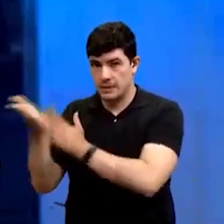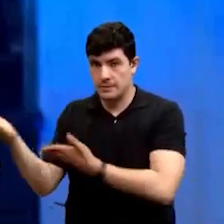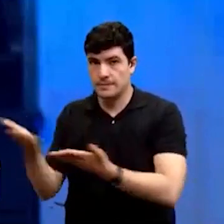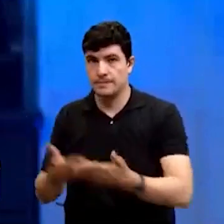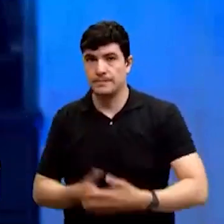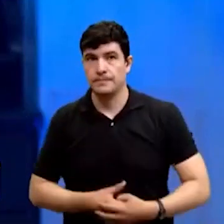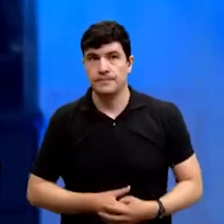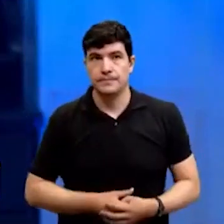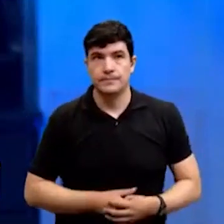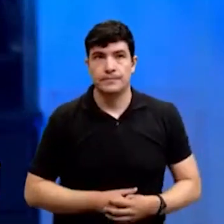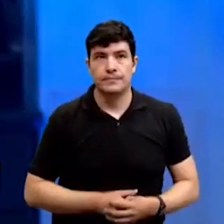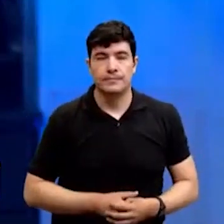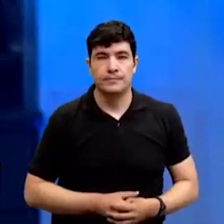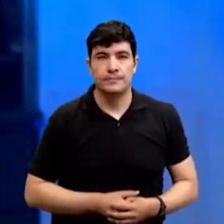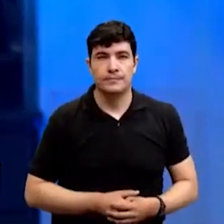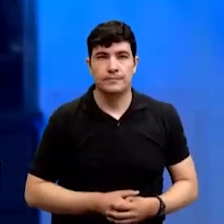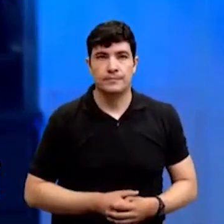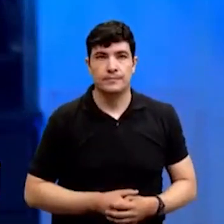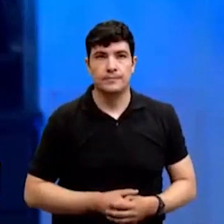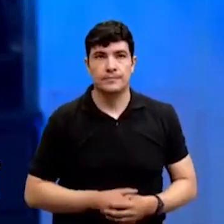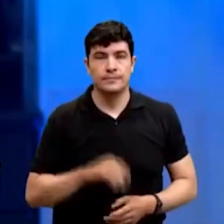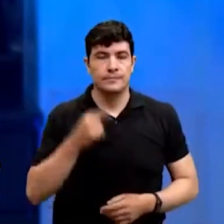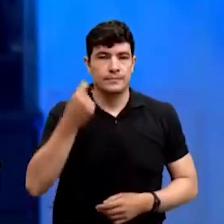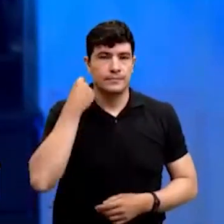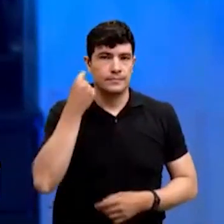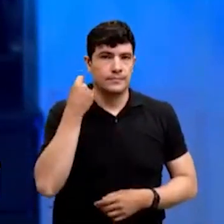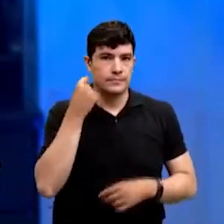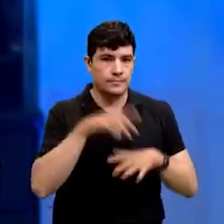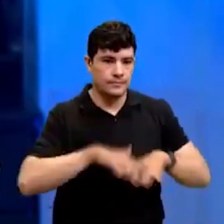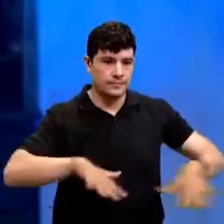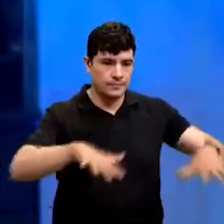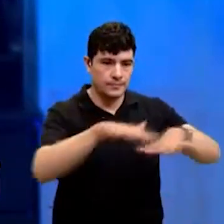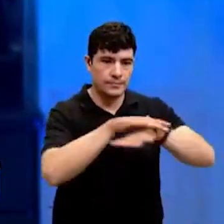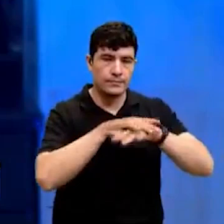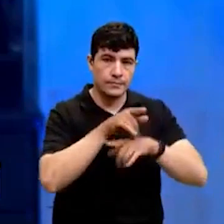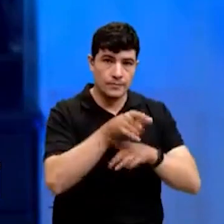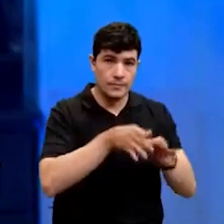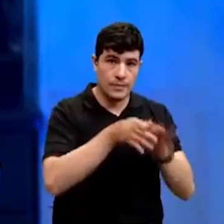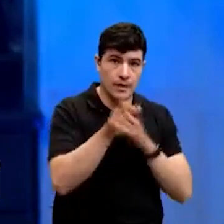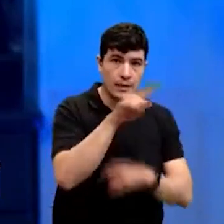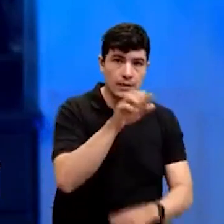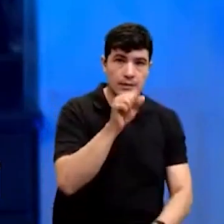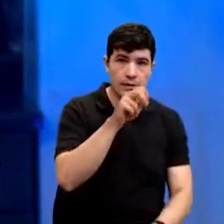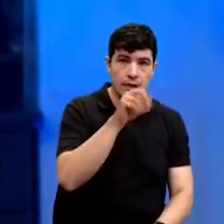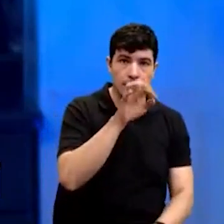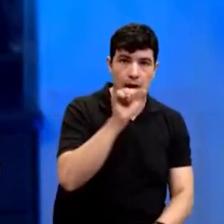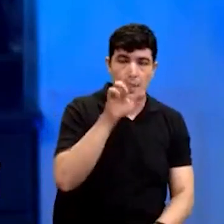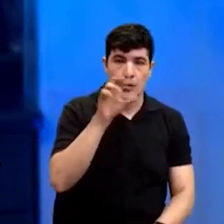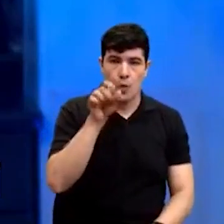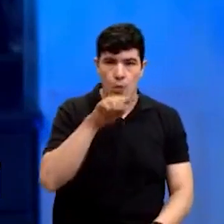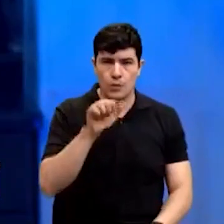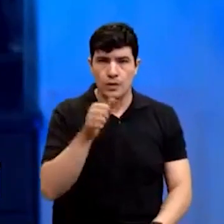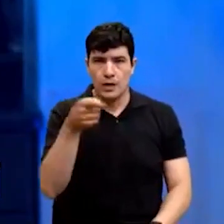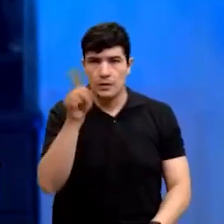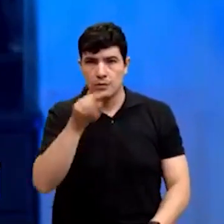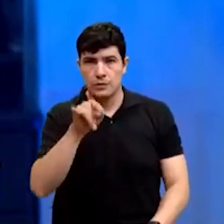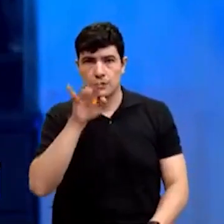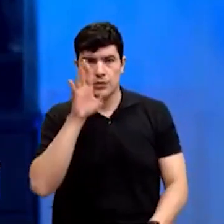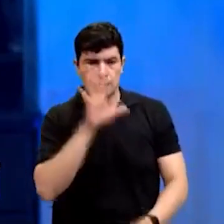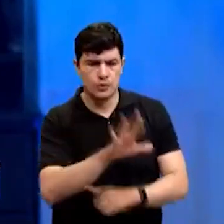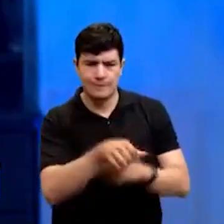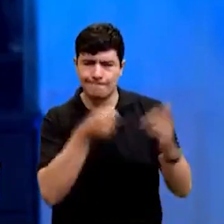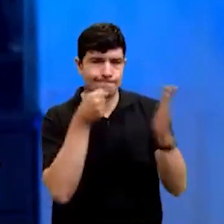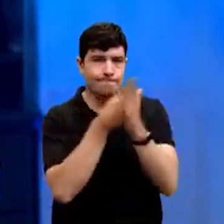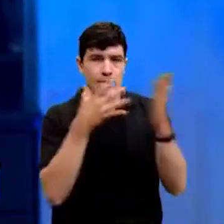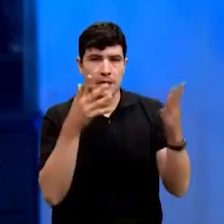Entre tanto, un accidente de tránsito se presentó en la zona rural de Santa Rosa del Sur, el cual cobró la vida de una mujer y dejó a dos personas